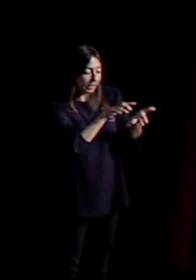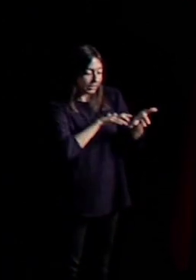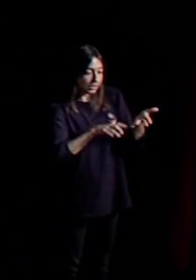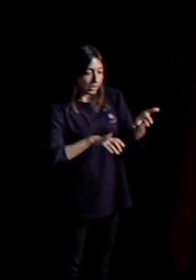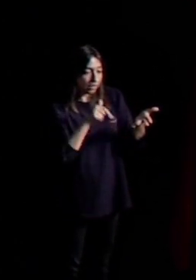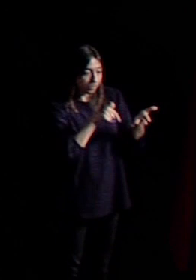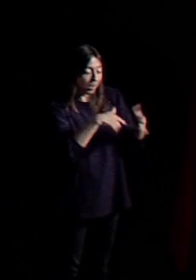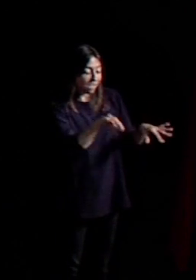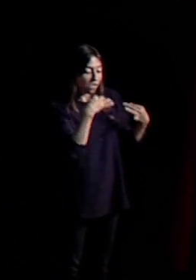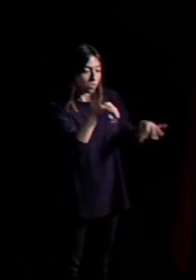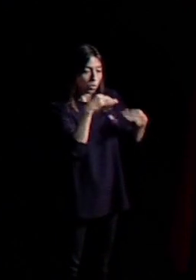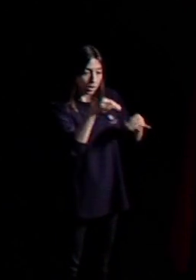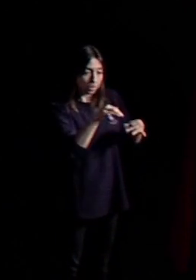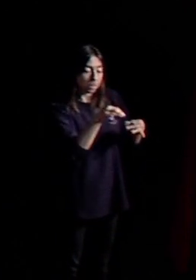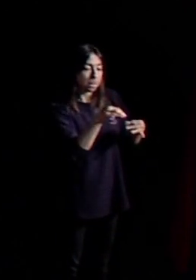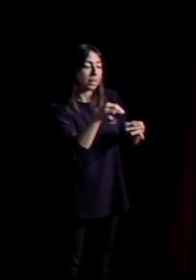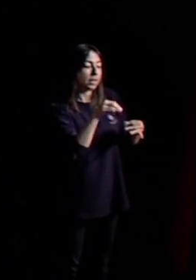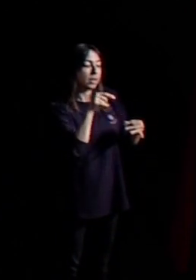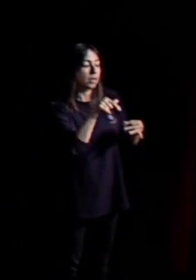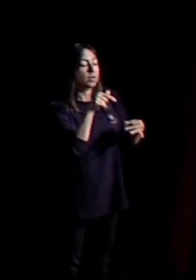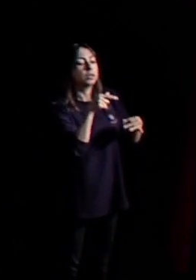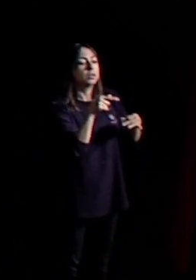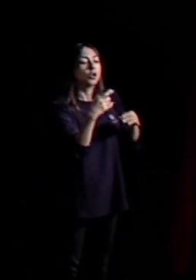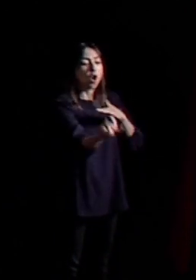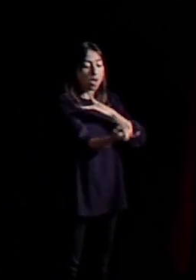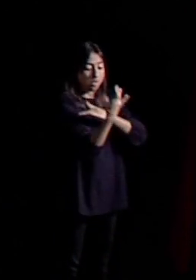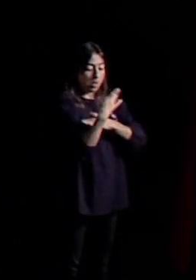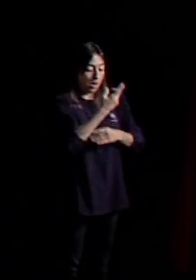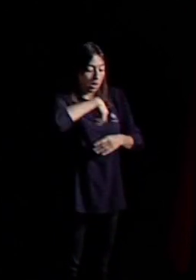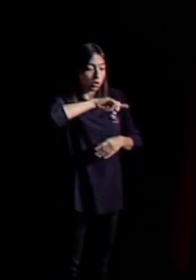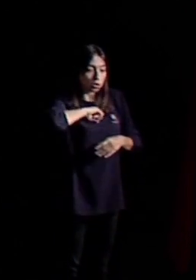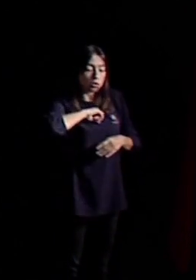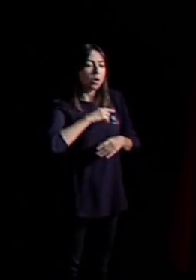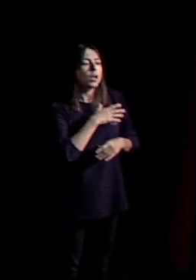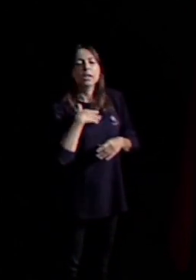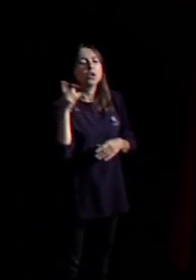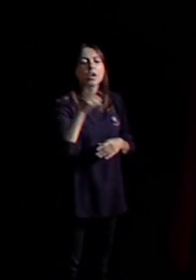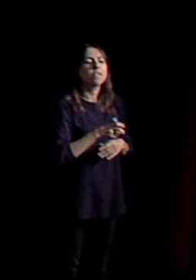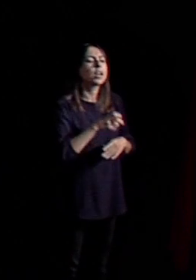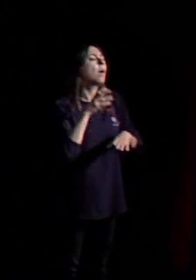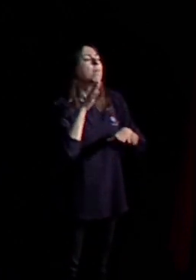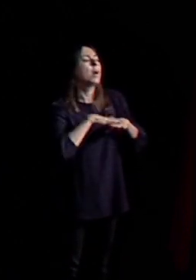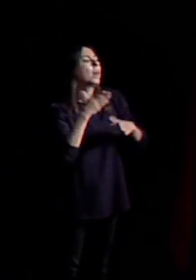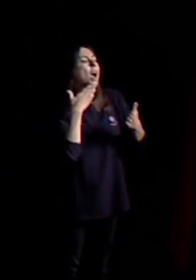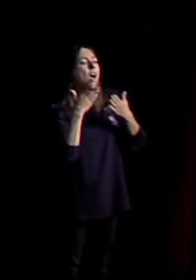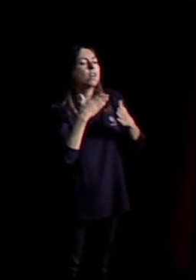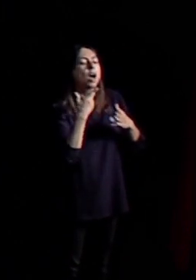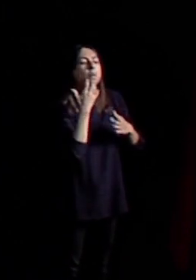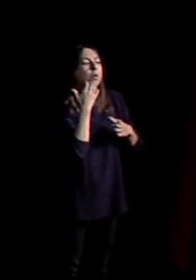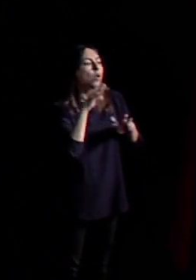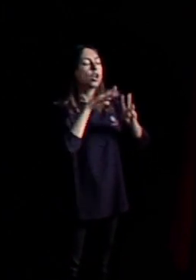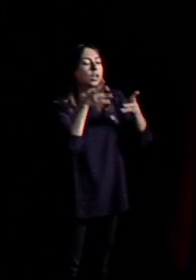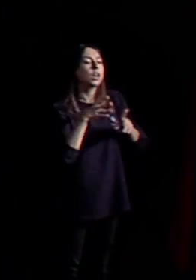rellena este formulario y nos envía a nosotros: quiero que vengan ustedes a hablarme del ciberbullying o